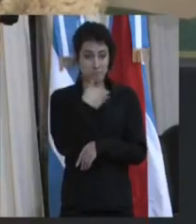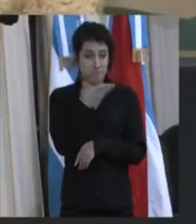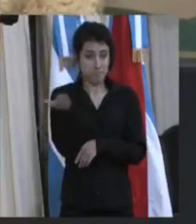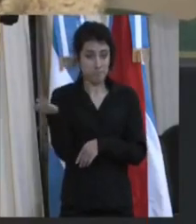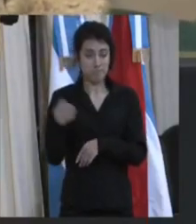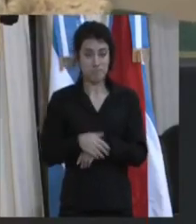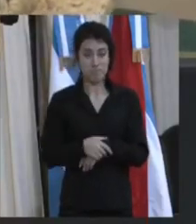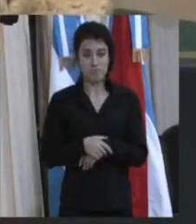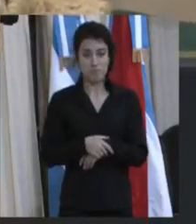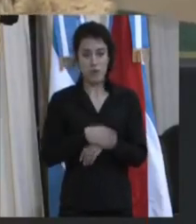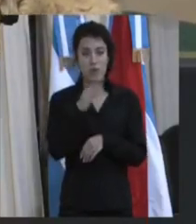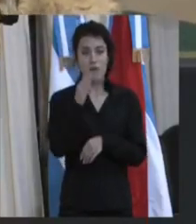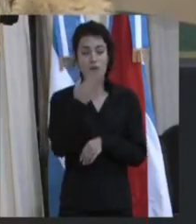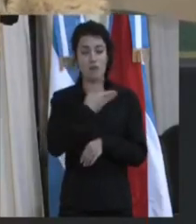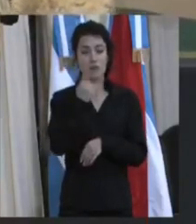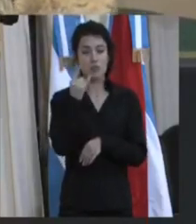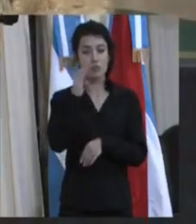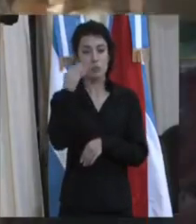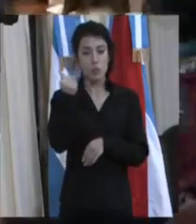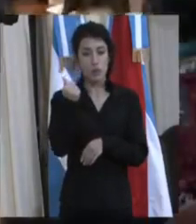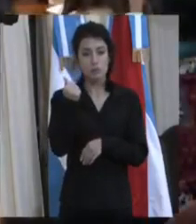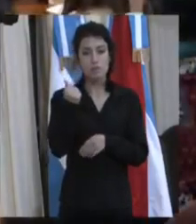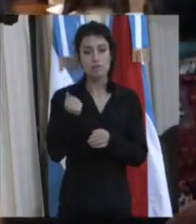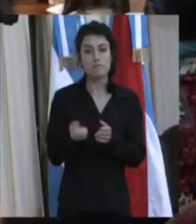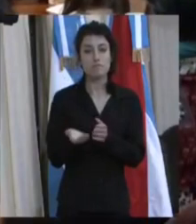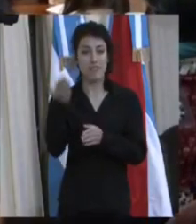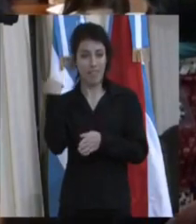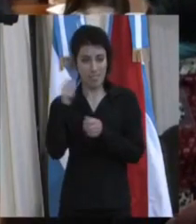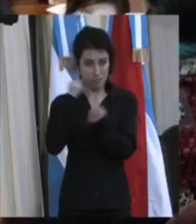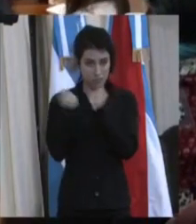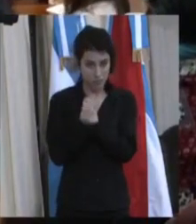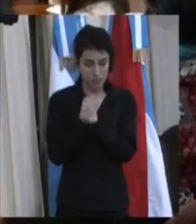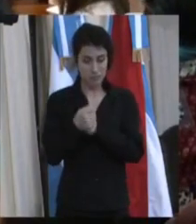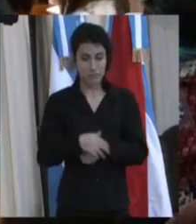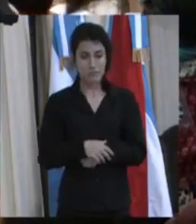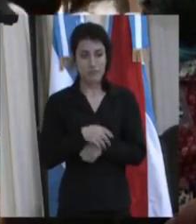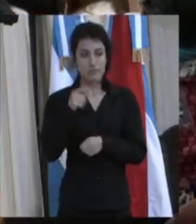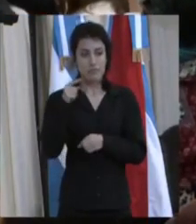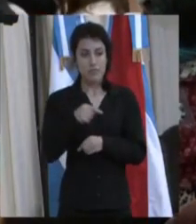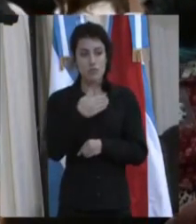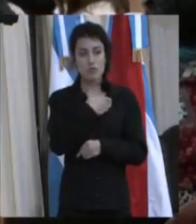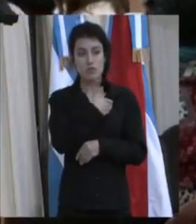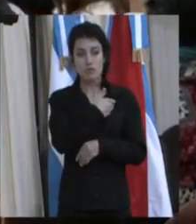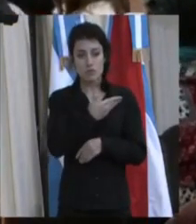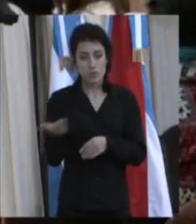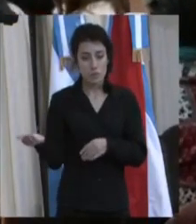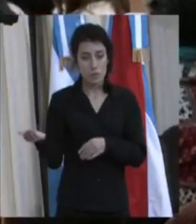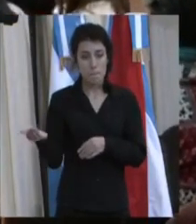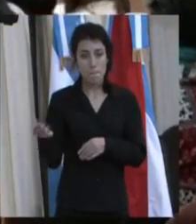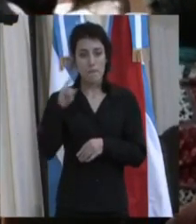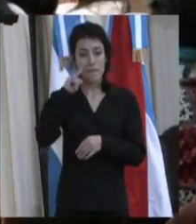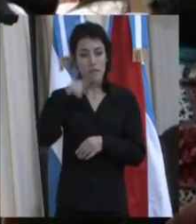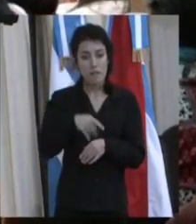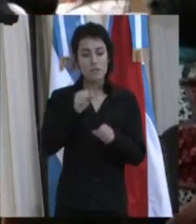El boletín de la FUBA, que aparece antes de que estalle la reforma, ¿no? Empieza a ver esta sociabilidad y esta aparición de grupos y